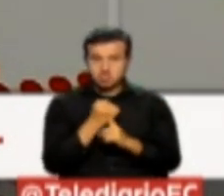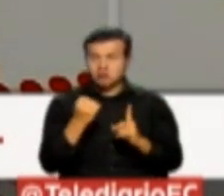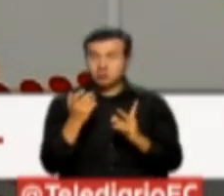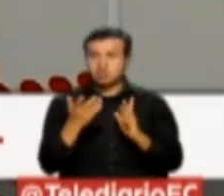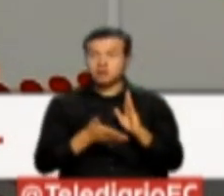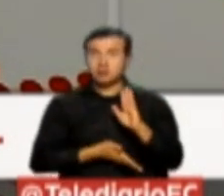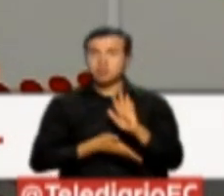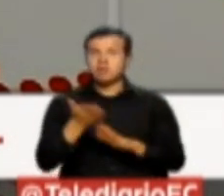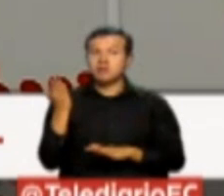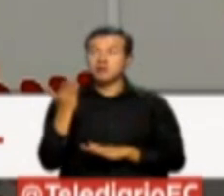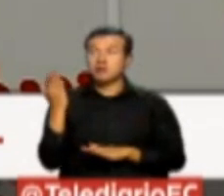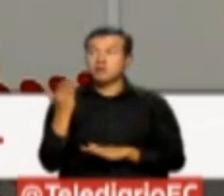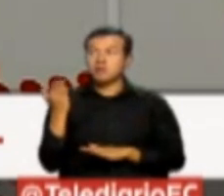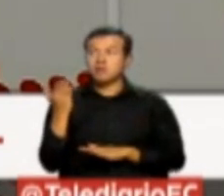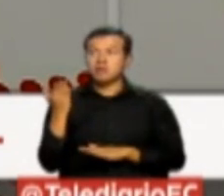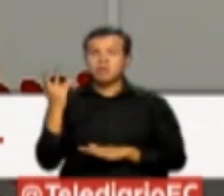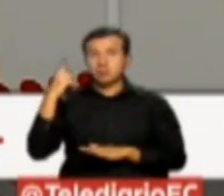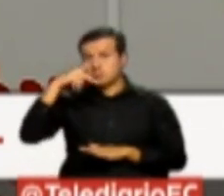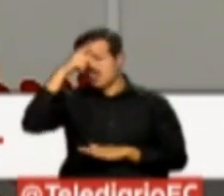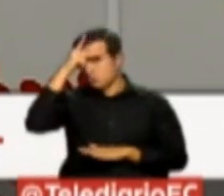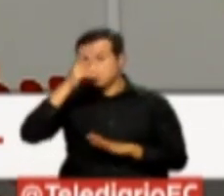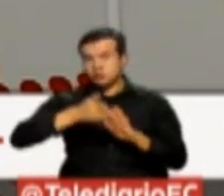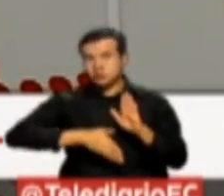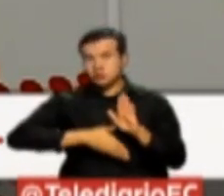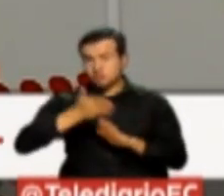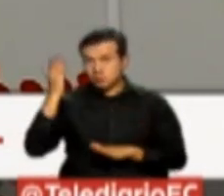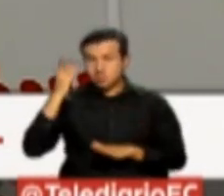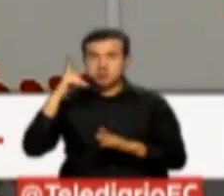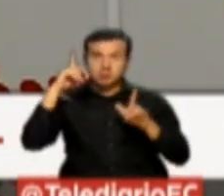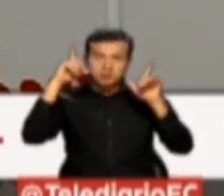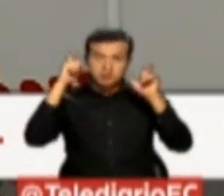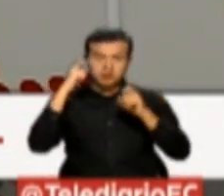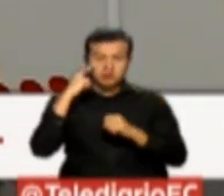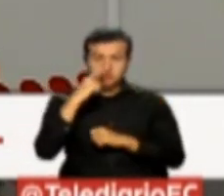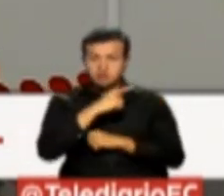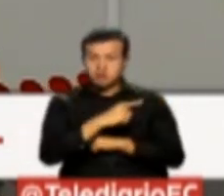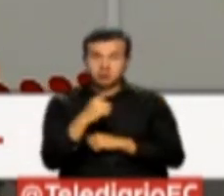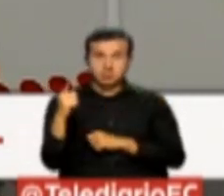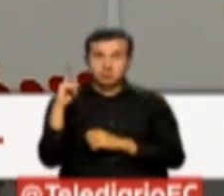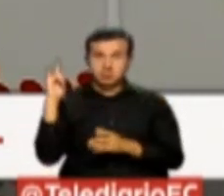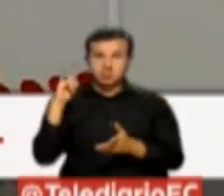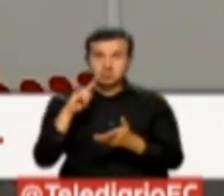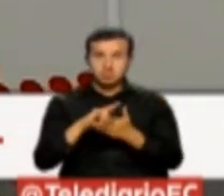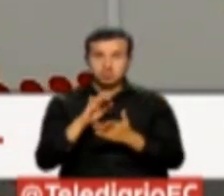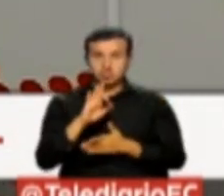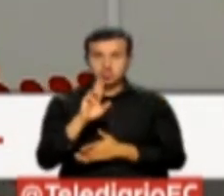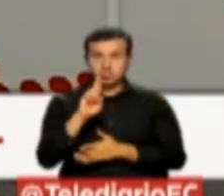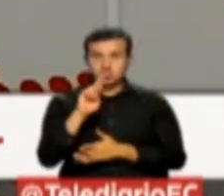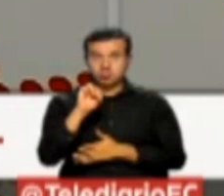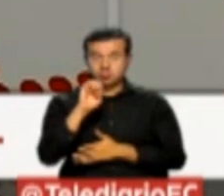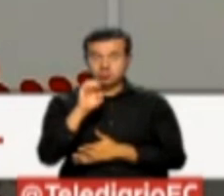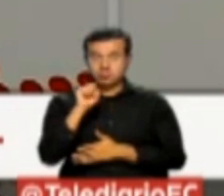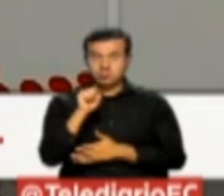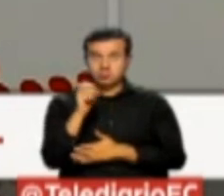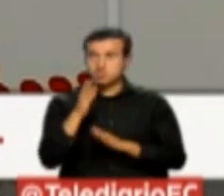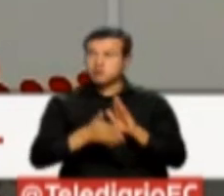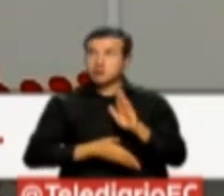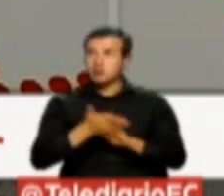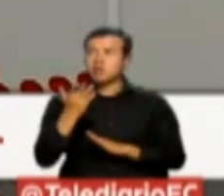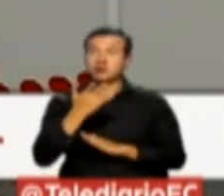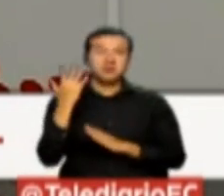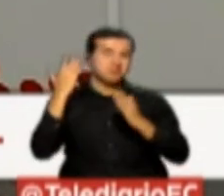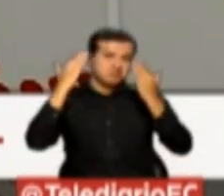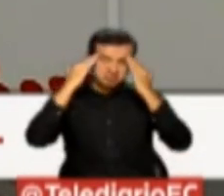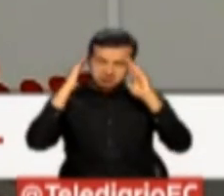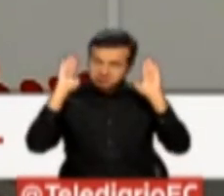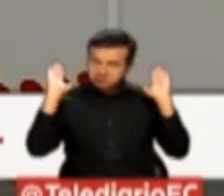inmigración hacia el Perú, y luego unas fotografías al parecer en el aeropuerto de Tumbes con dirección a, no